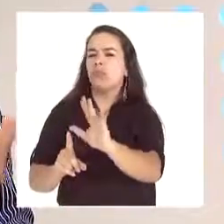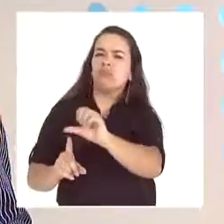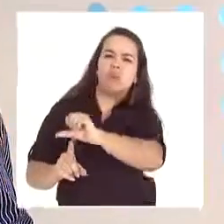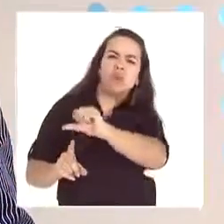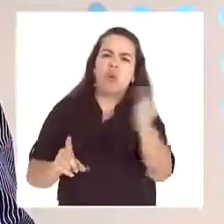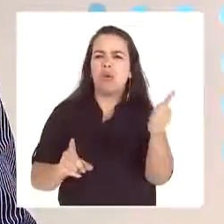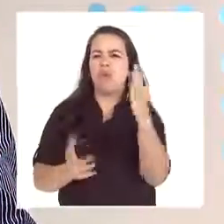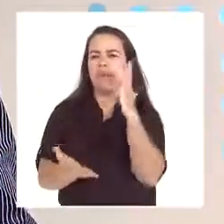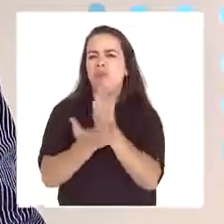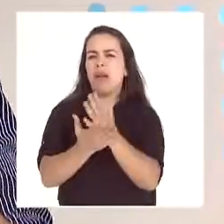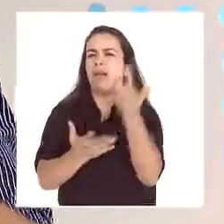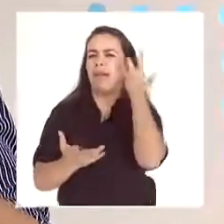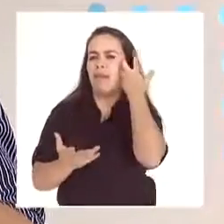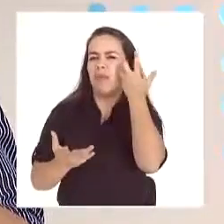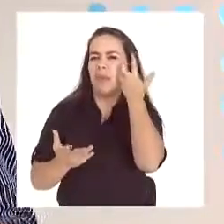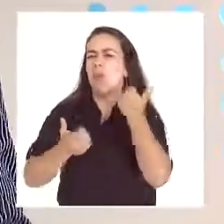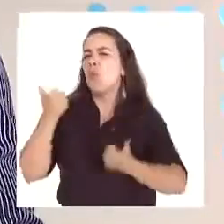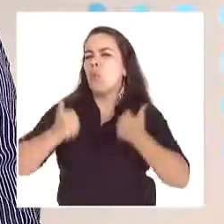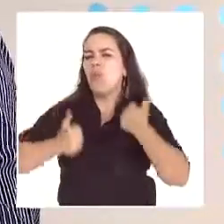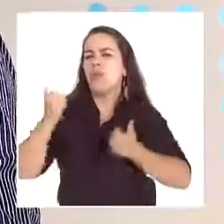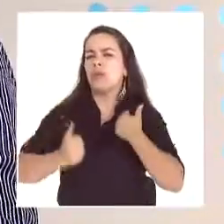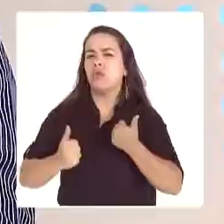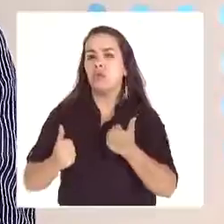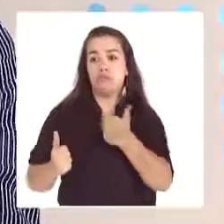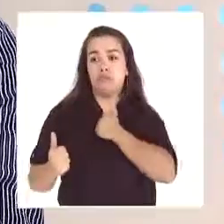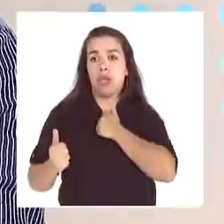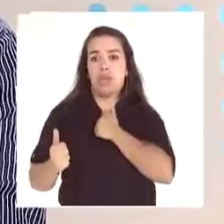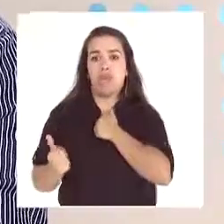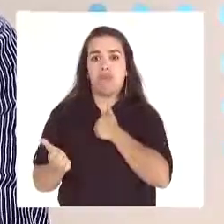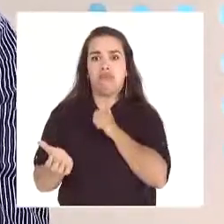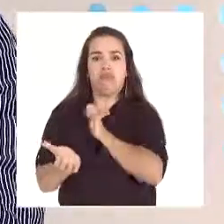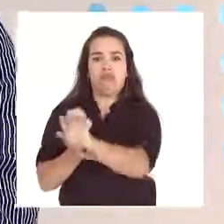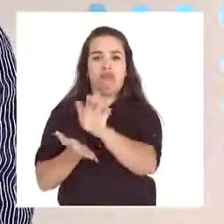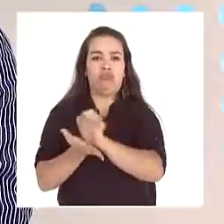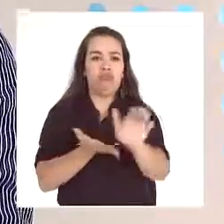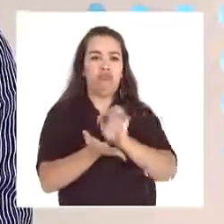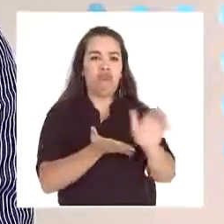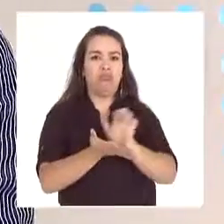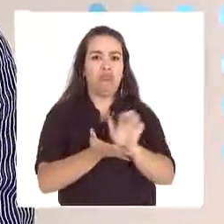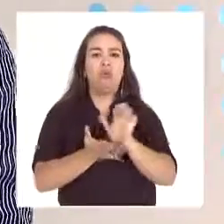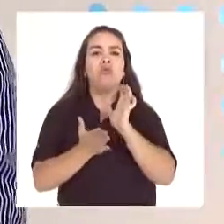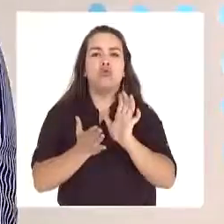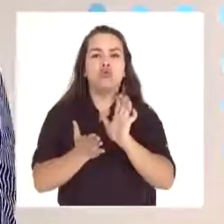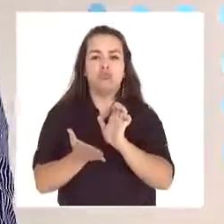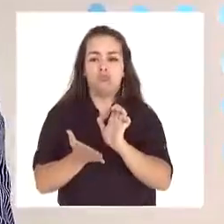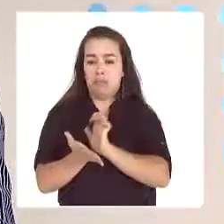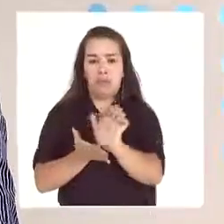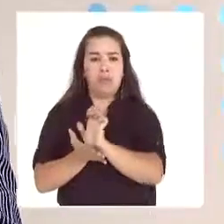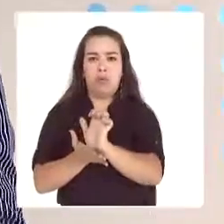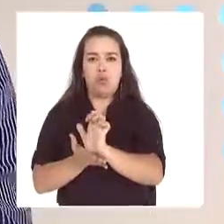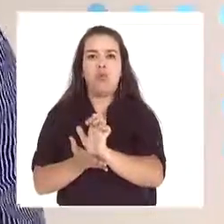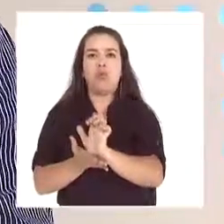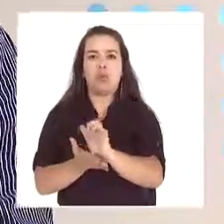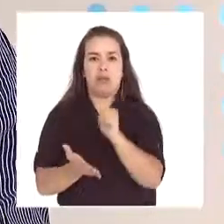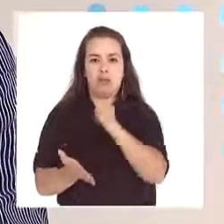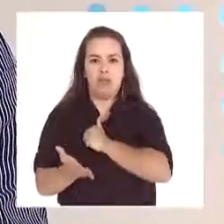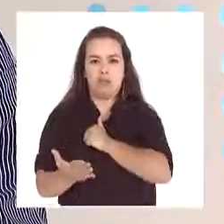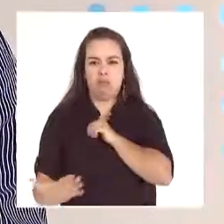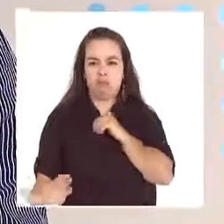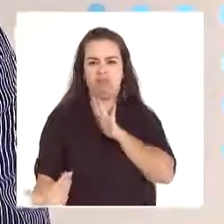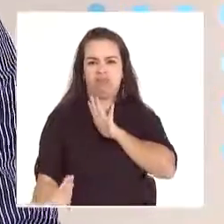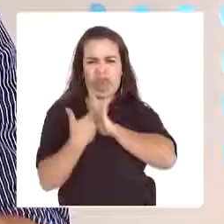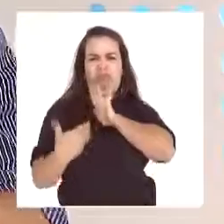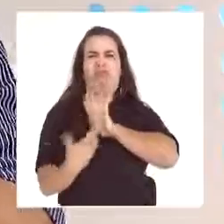otras enfermedades, como son las enfermedades autoinmunes, donde los anticuerpos atacan la arteria o atacan las venas, esas sí